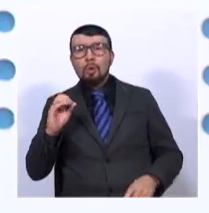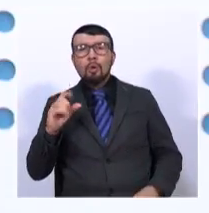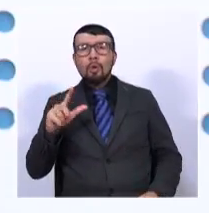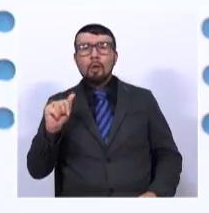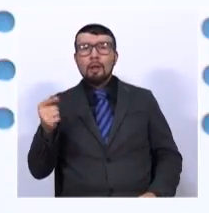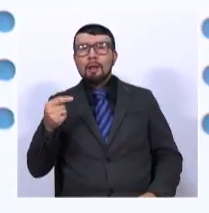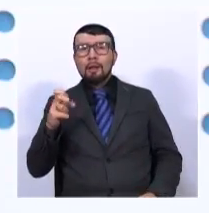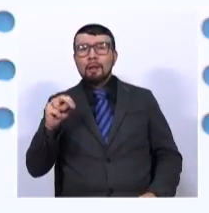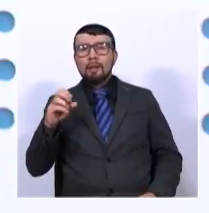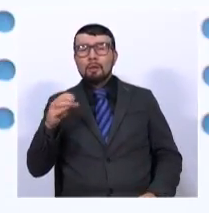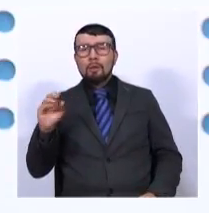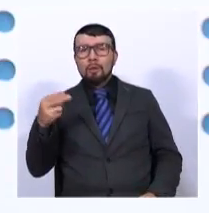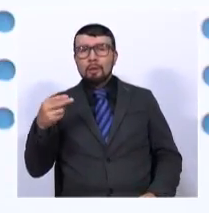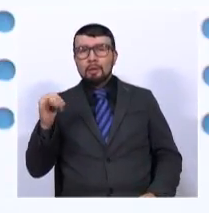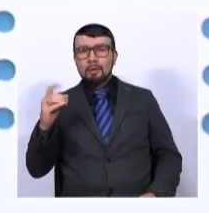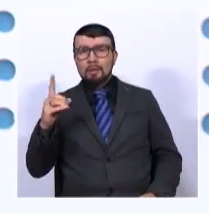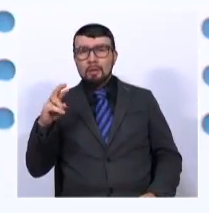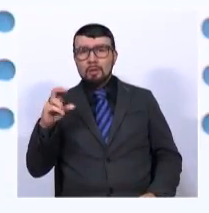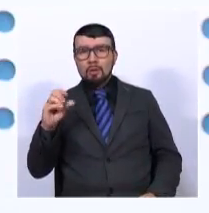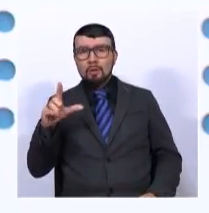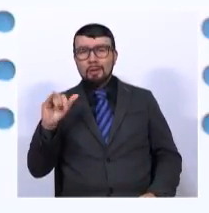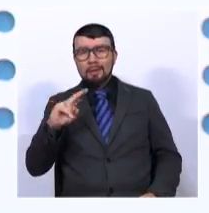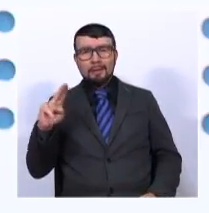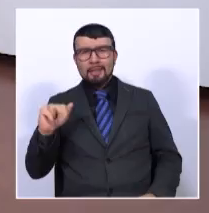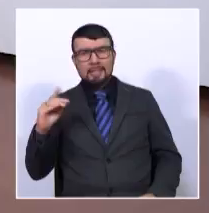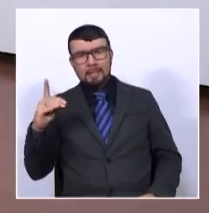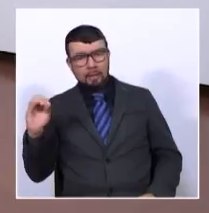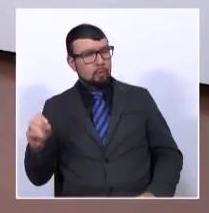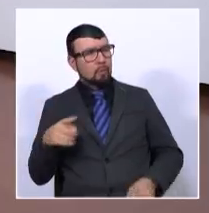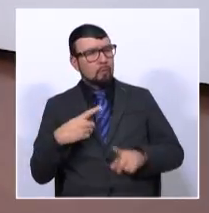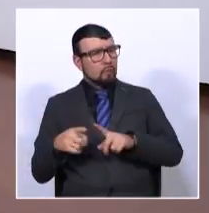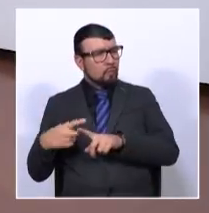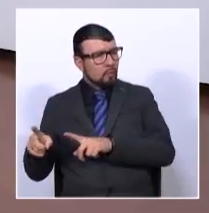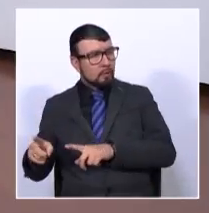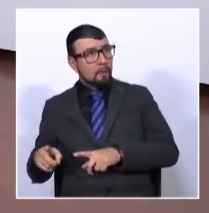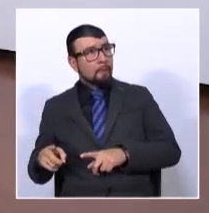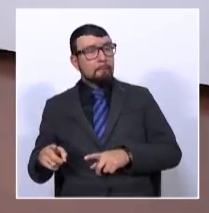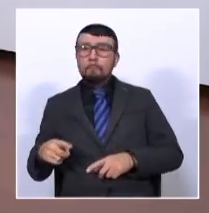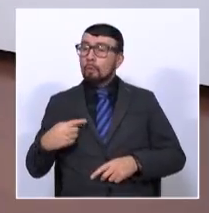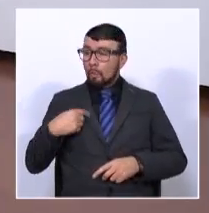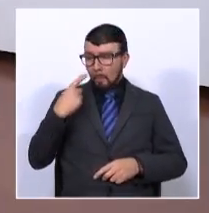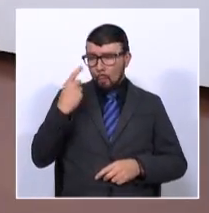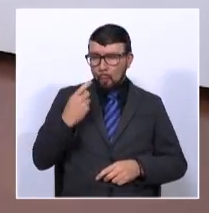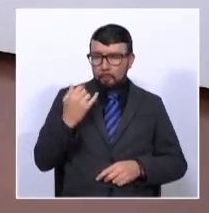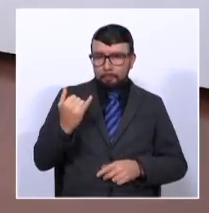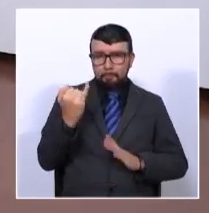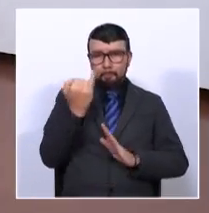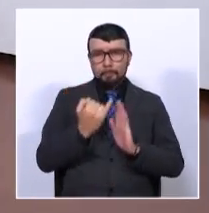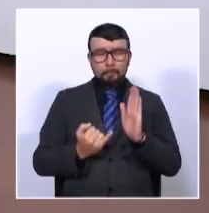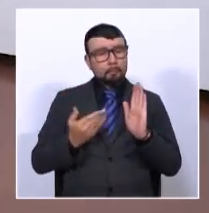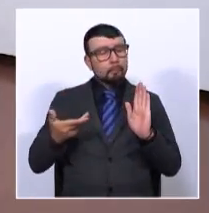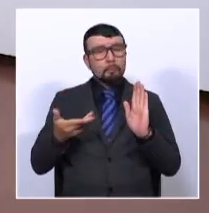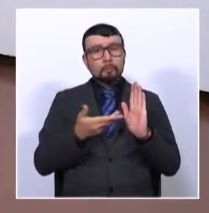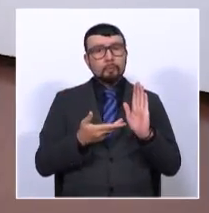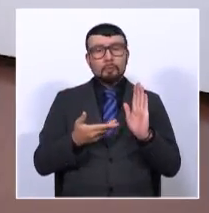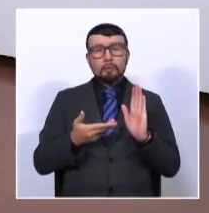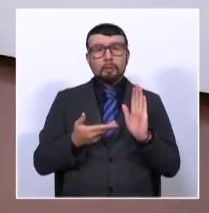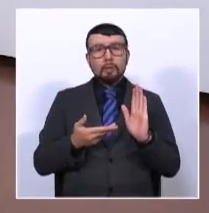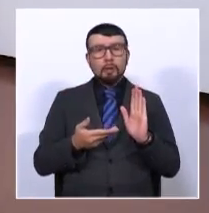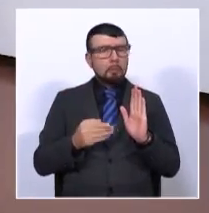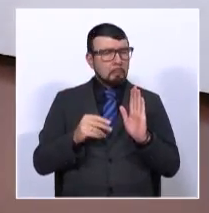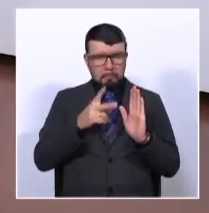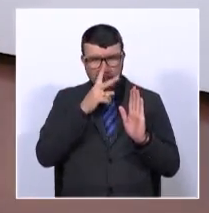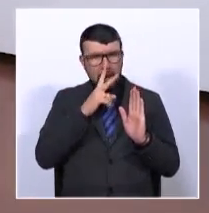A ver, que se nos quede en el tintero. Estaba buscando, vamos a hacerlo, pues esto es simbólico